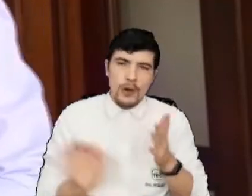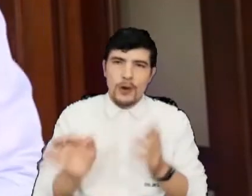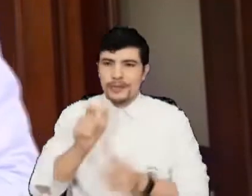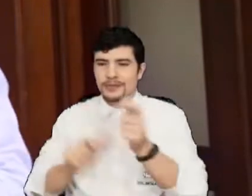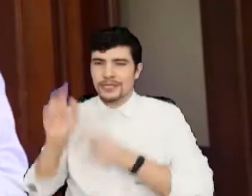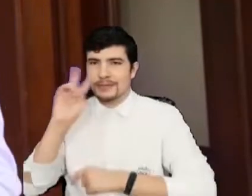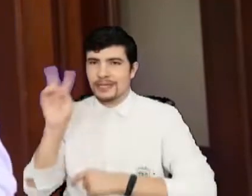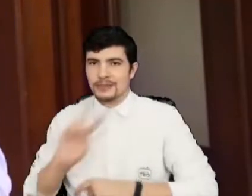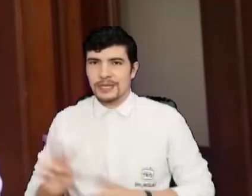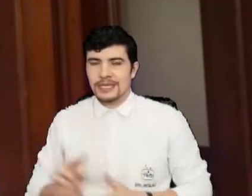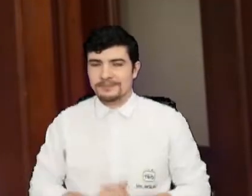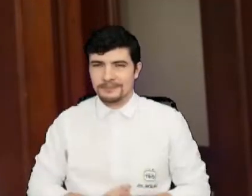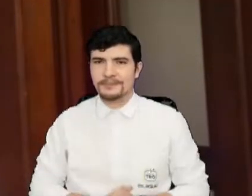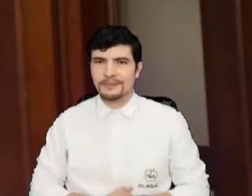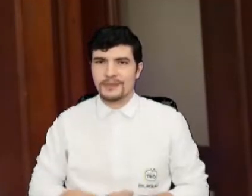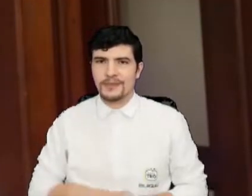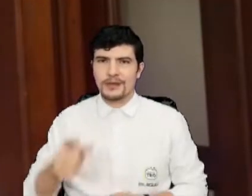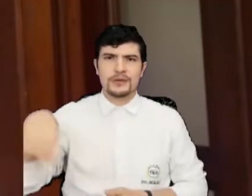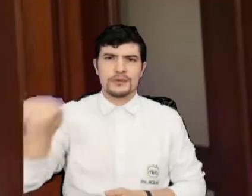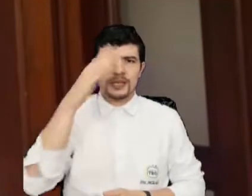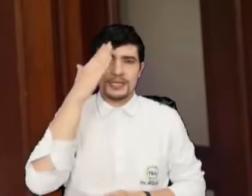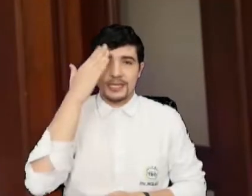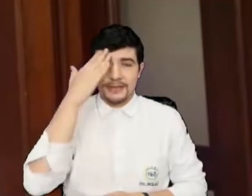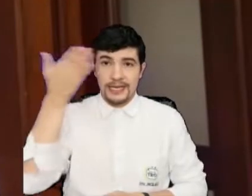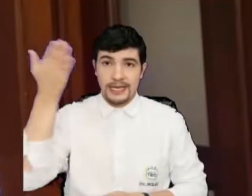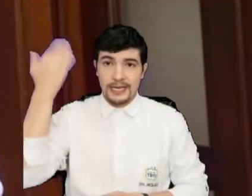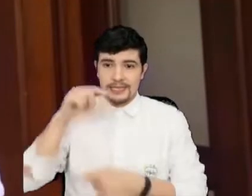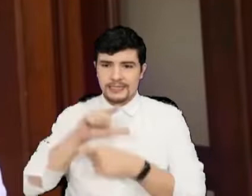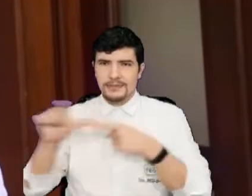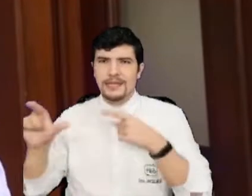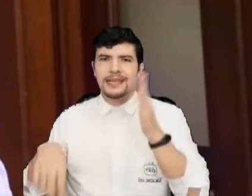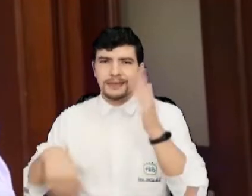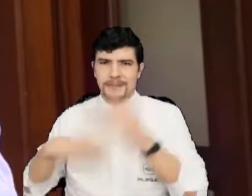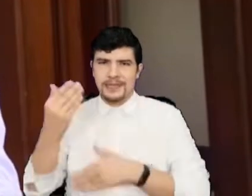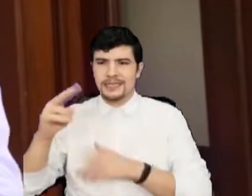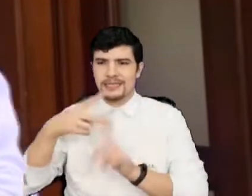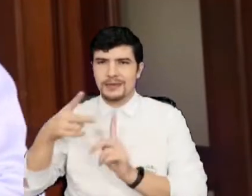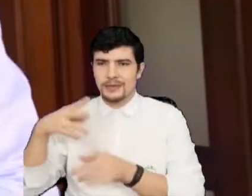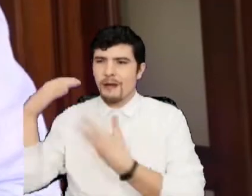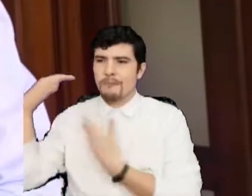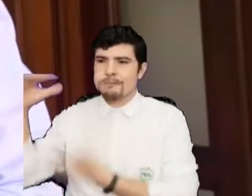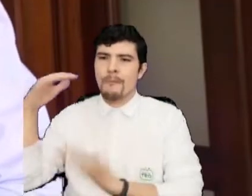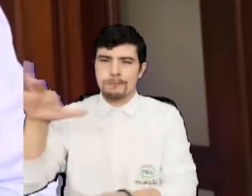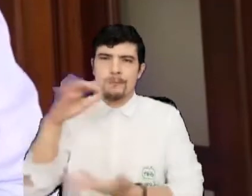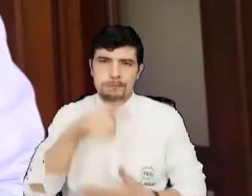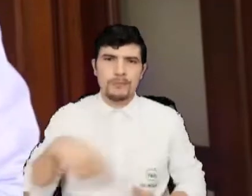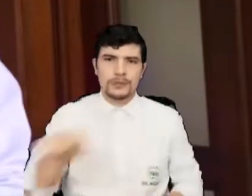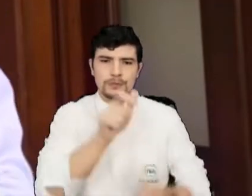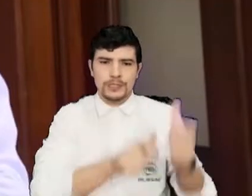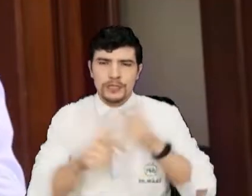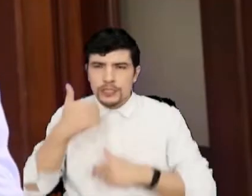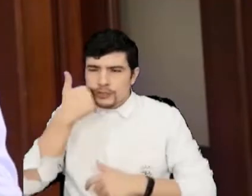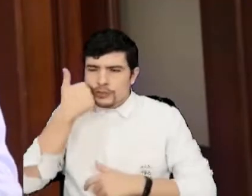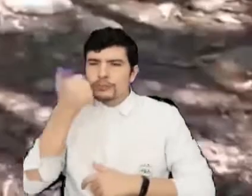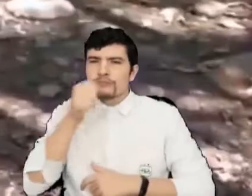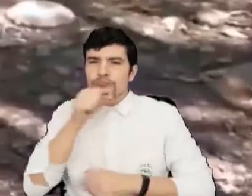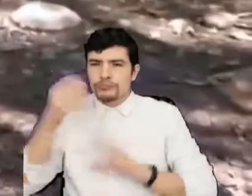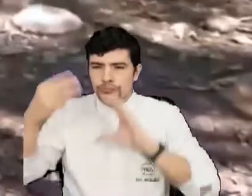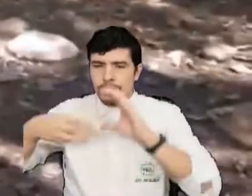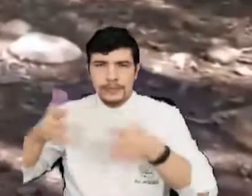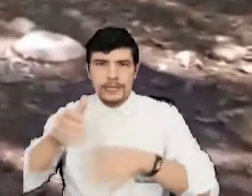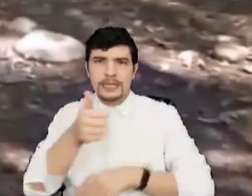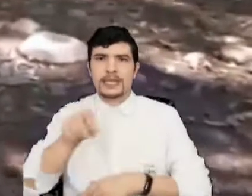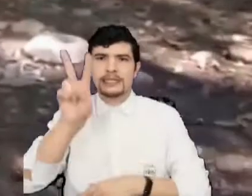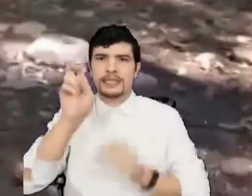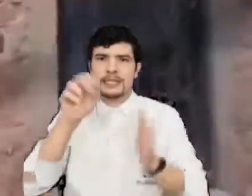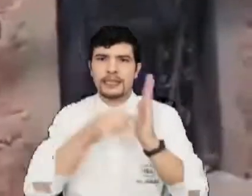todos saben, esta semana iniciamos la segunda entrega de mercados para nuestros adultos mayores, alrededor de 17.000 mercados. En la